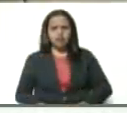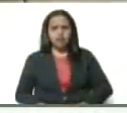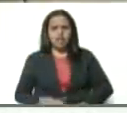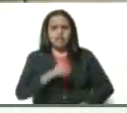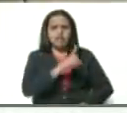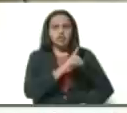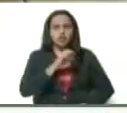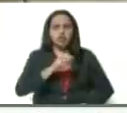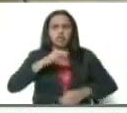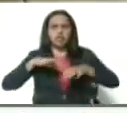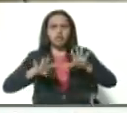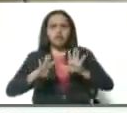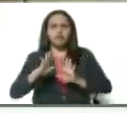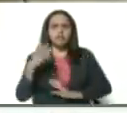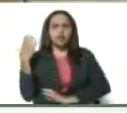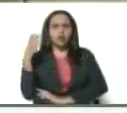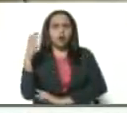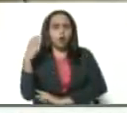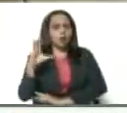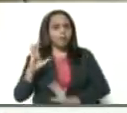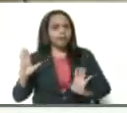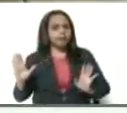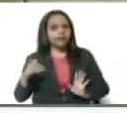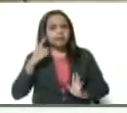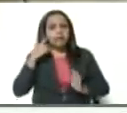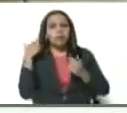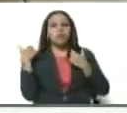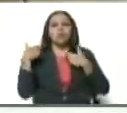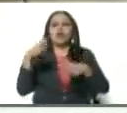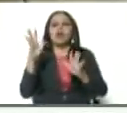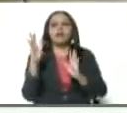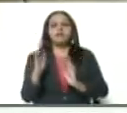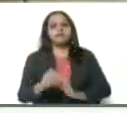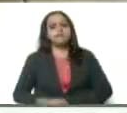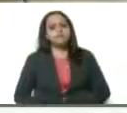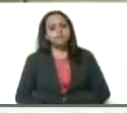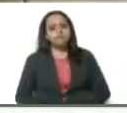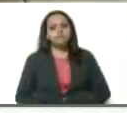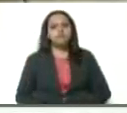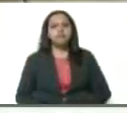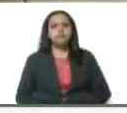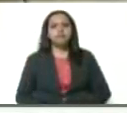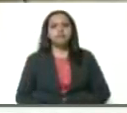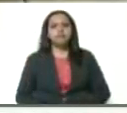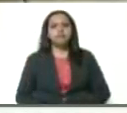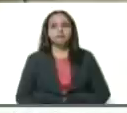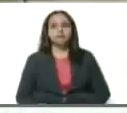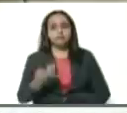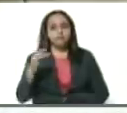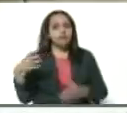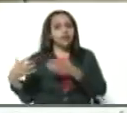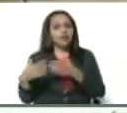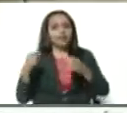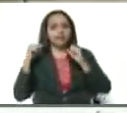139 procedentes de Colombia. Naguará. Así es. Bueno, estamos en una batalla